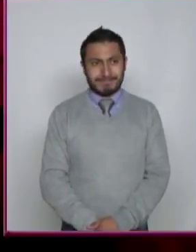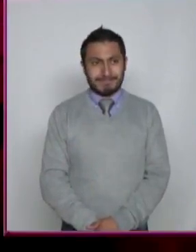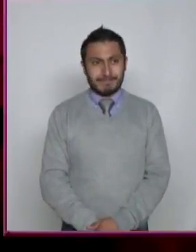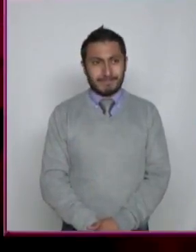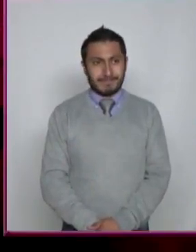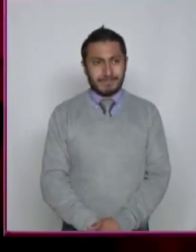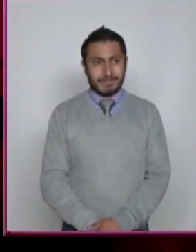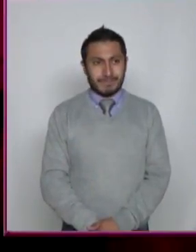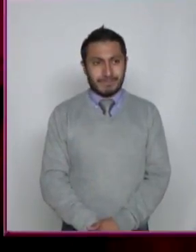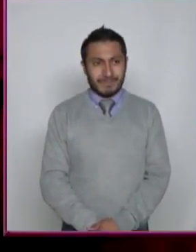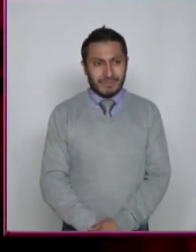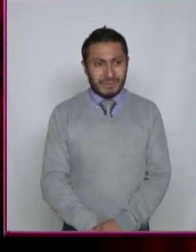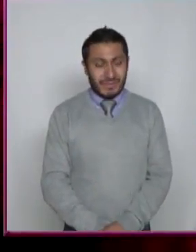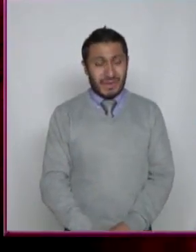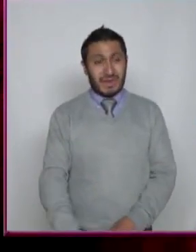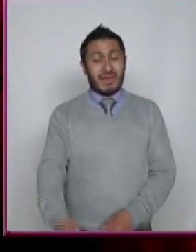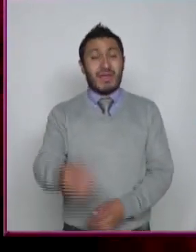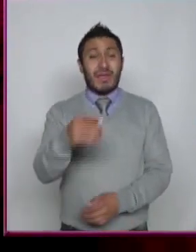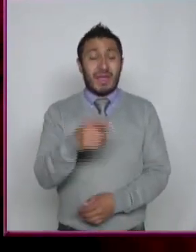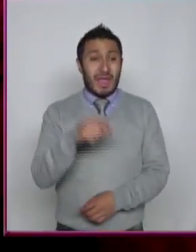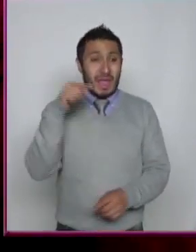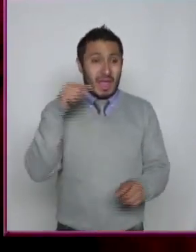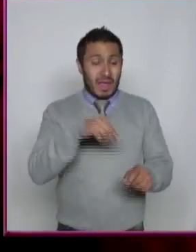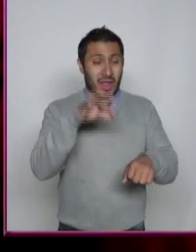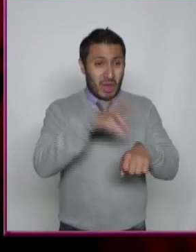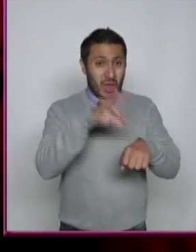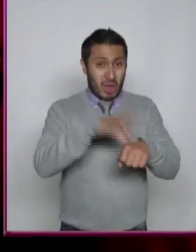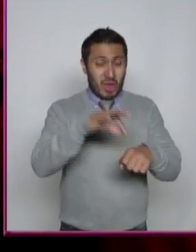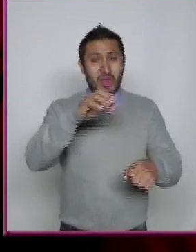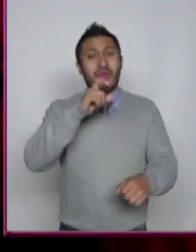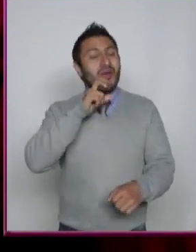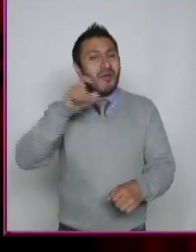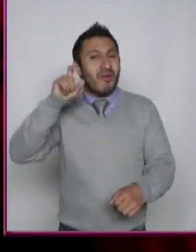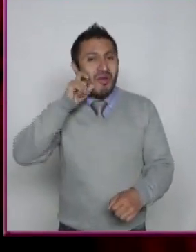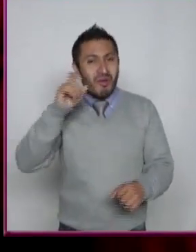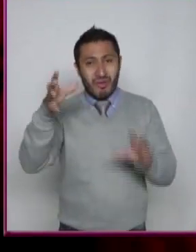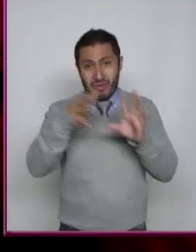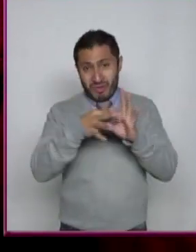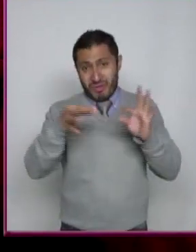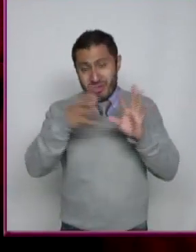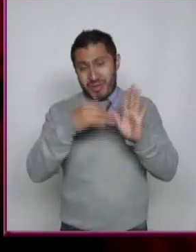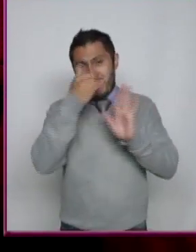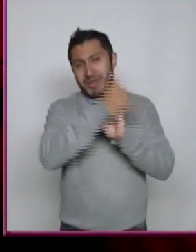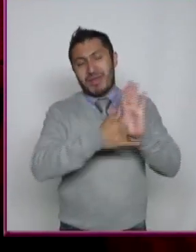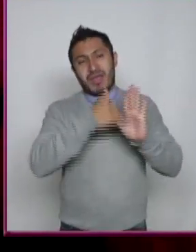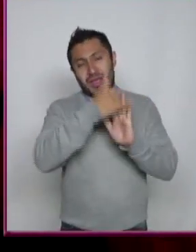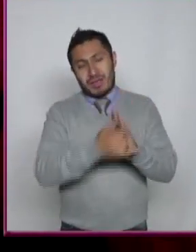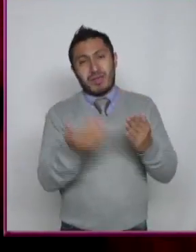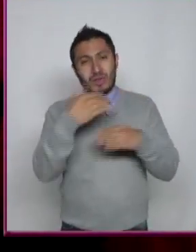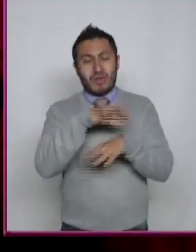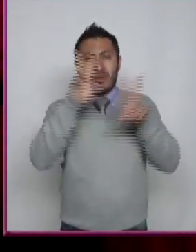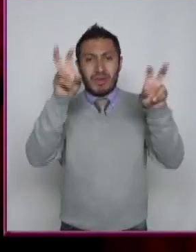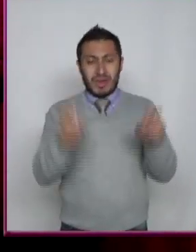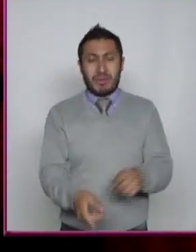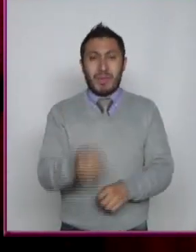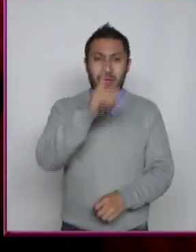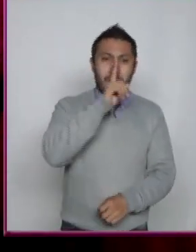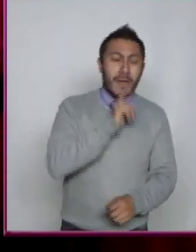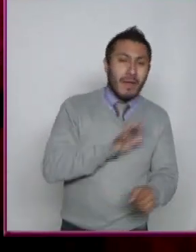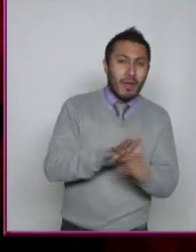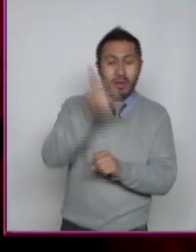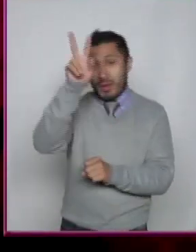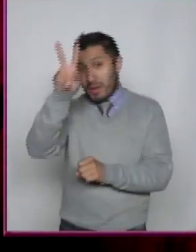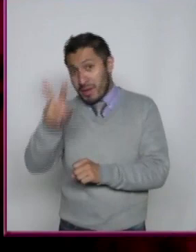César Galicia es un sexólogo educativo y conductor del canal de YouTube Sexplaining, donde aborda los mitos y las realidades de la